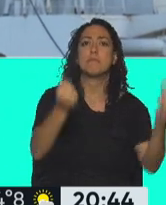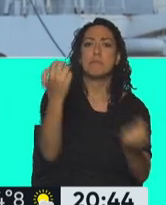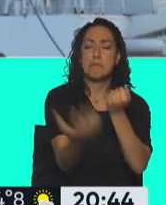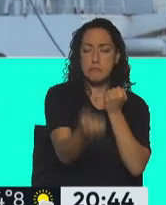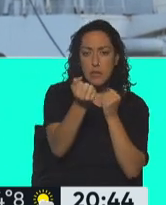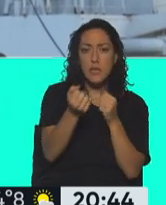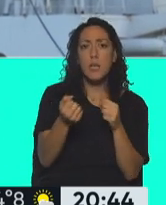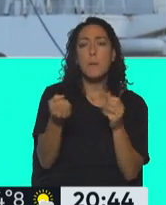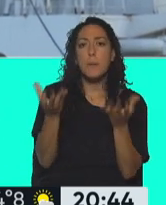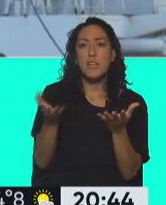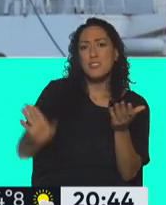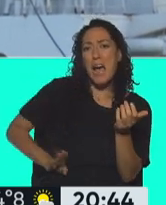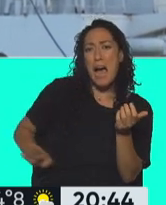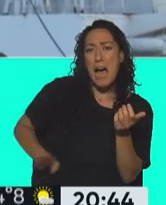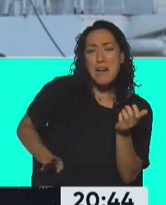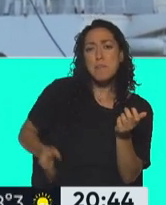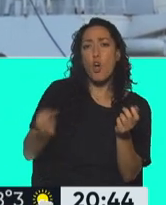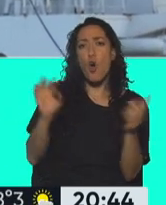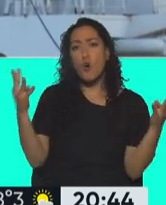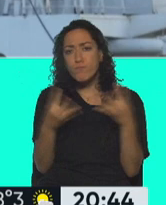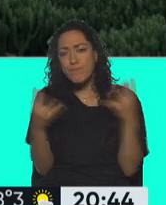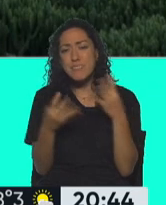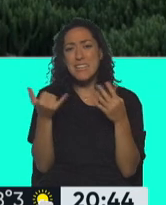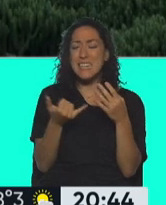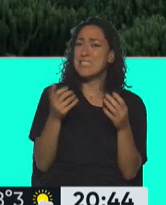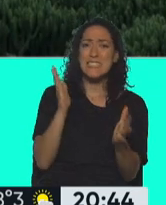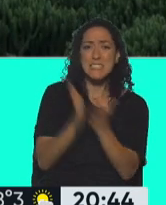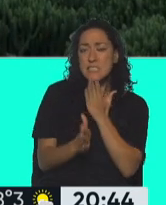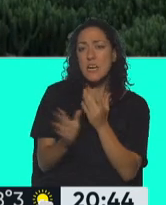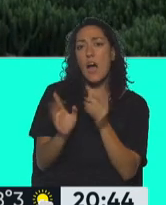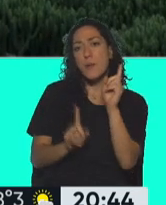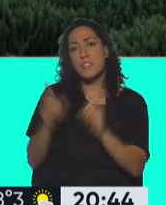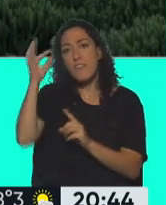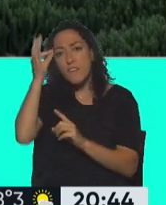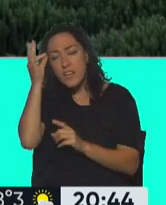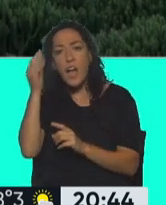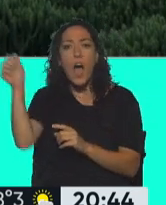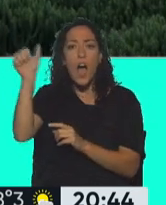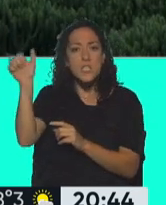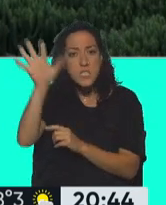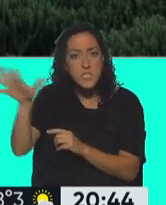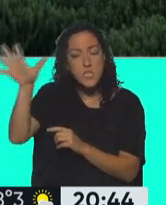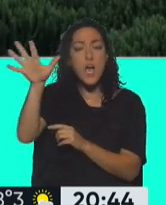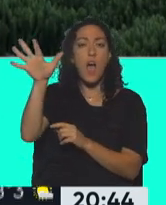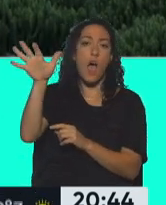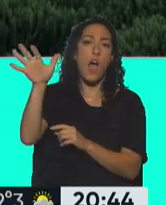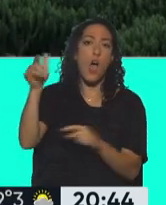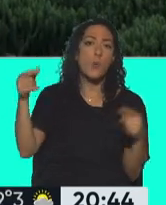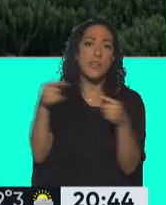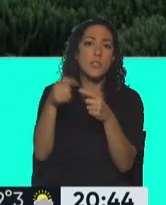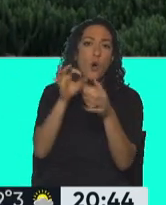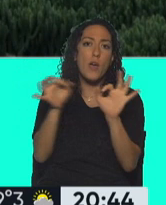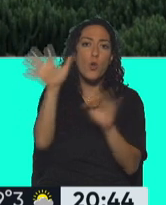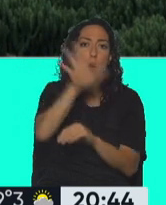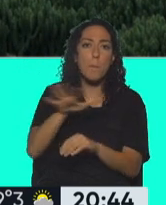de hambrunas, conflictos bélicos, bueno, en muchos casos desde África, desde Asia también, con el fin de llegar a Europa.